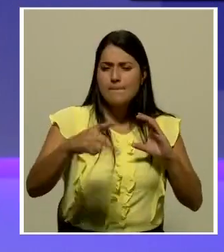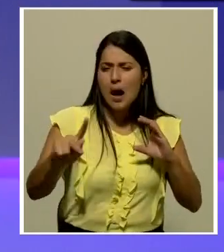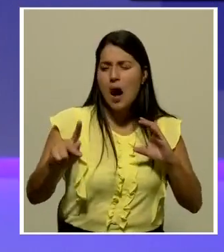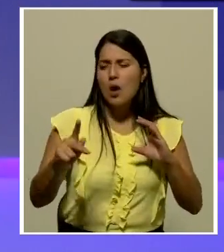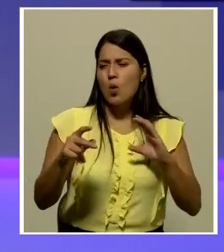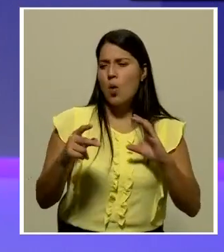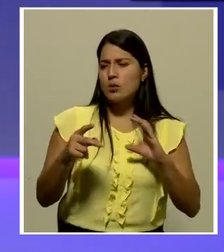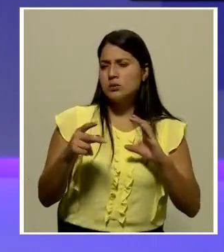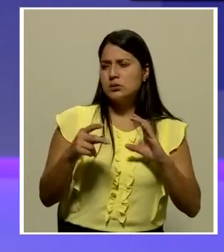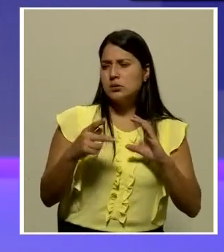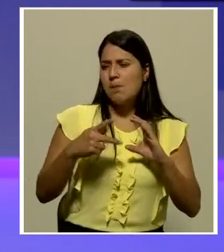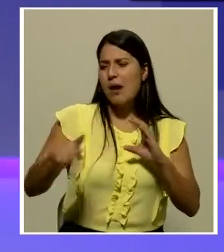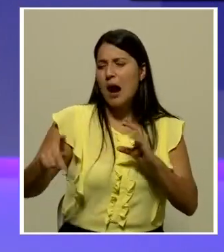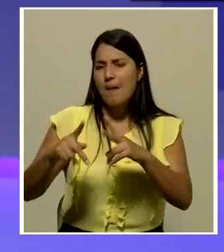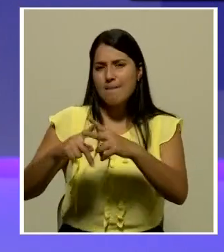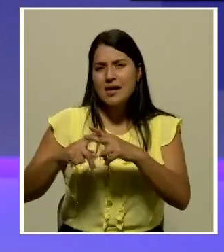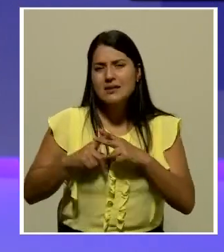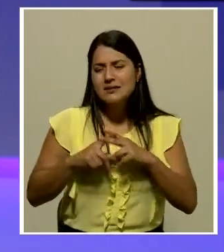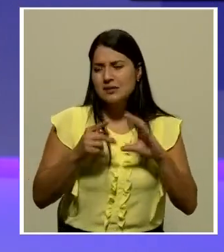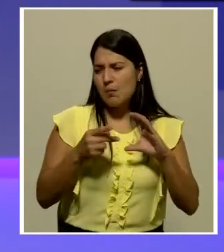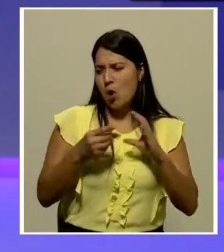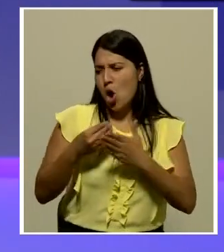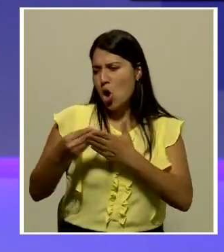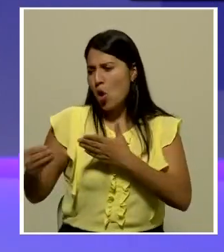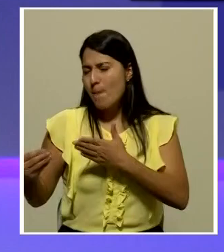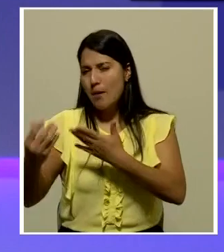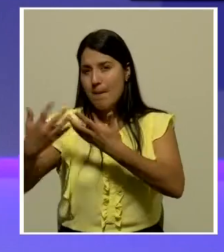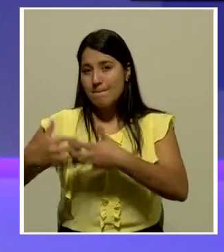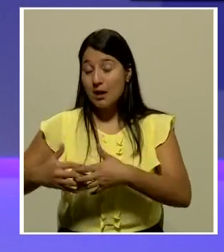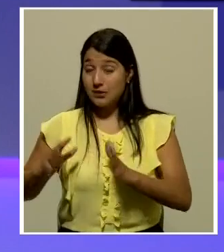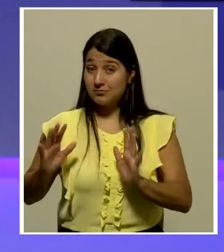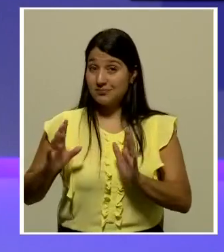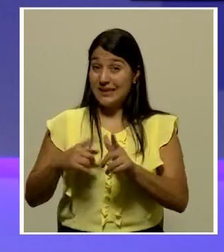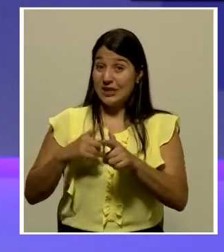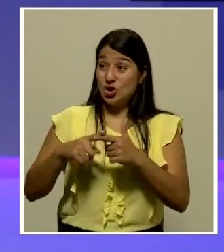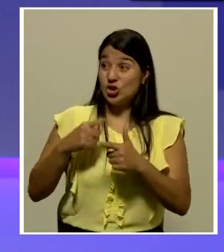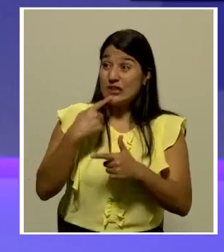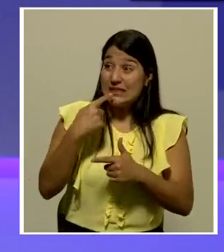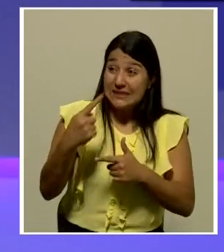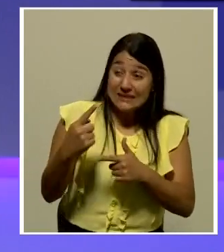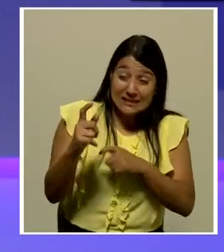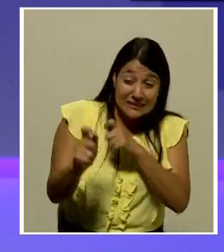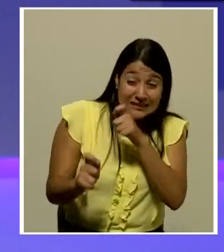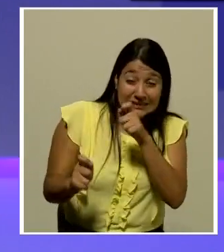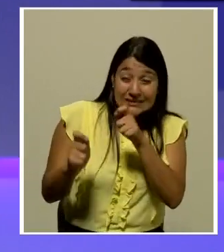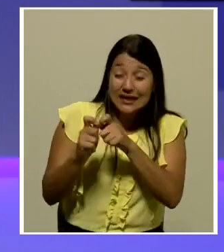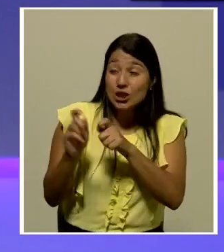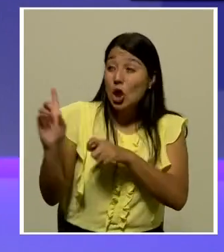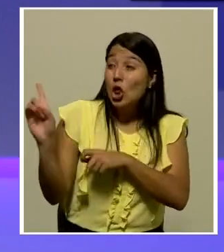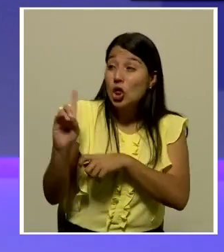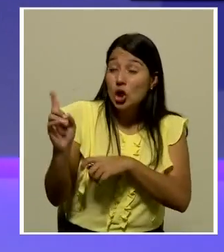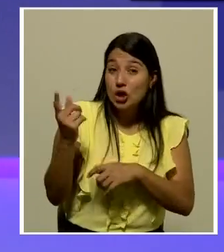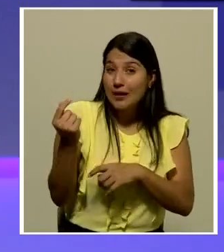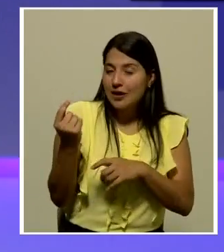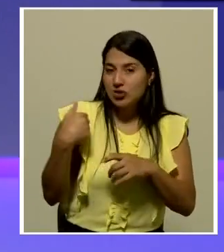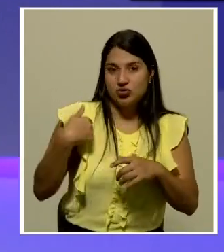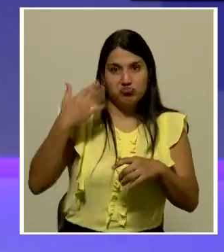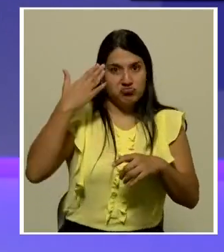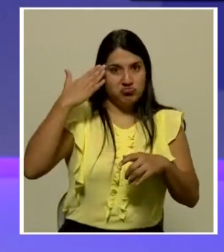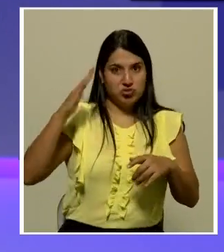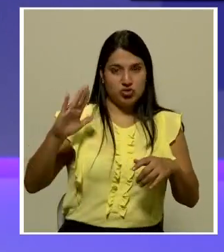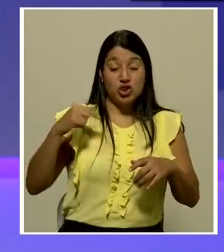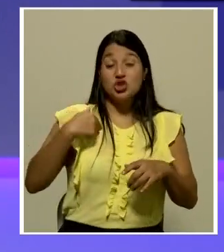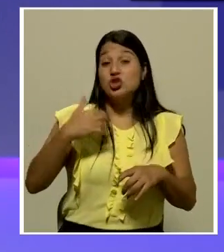Entonces, decirle con exactitud dónde está el dinero, por lo menos en este momento yo no lo sé. Sé que el OIJ estuvo trabajando,